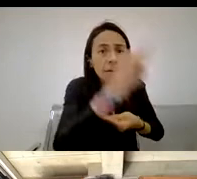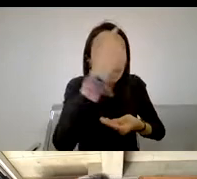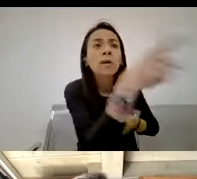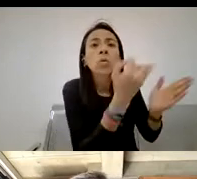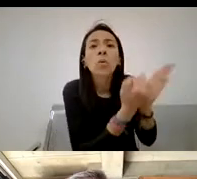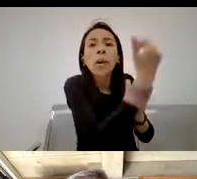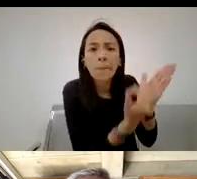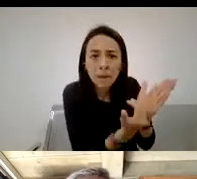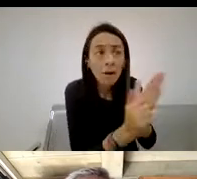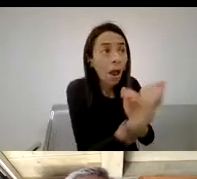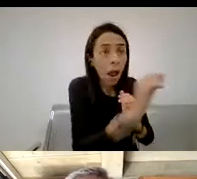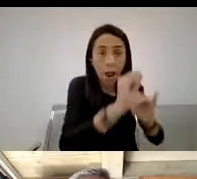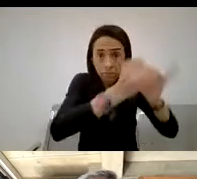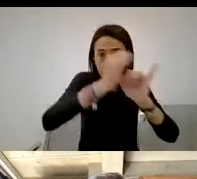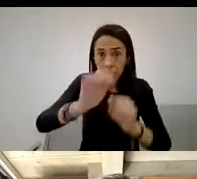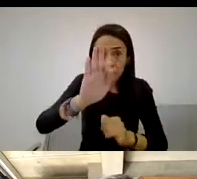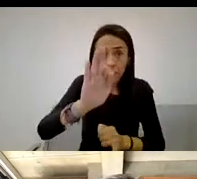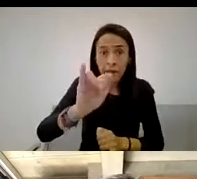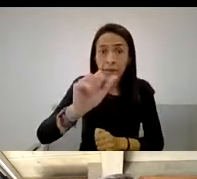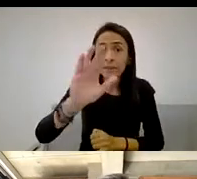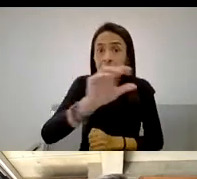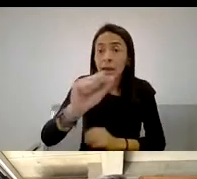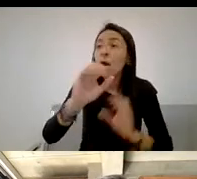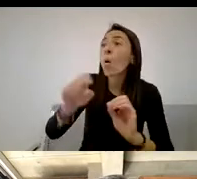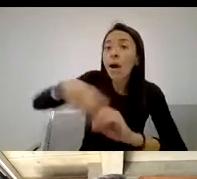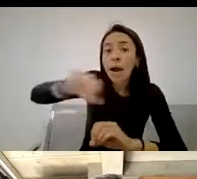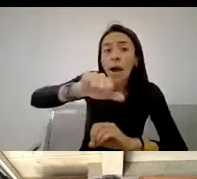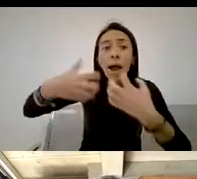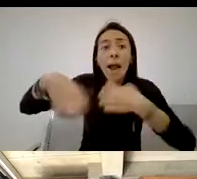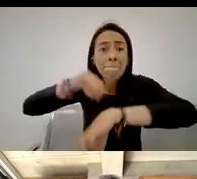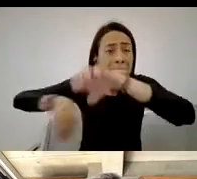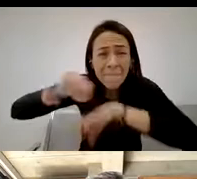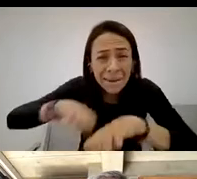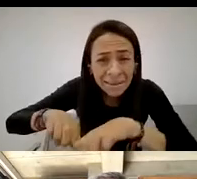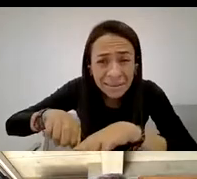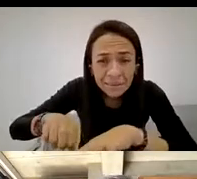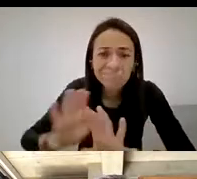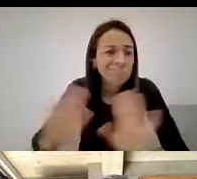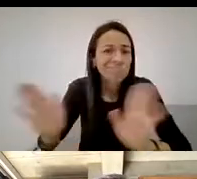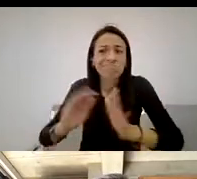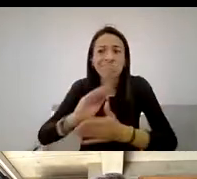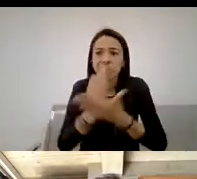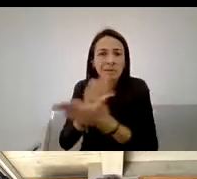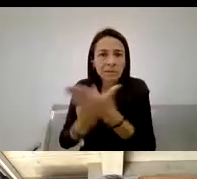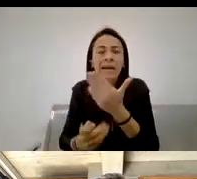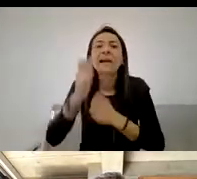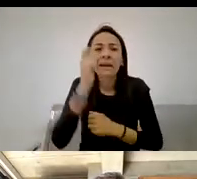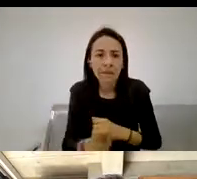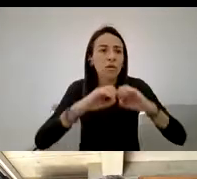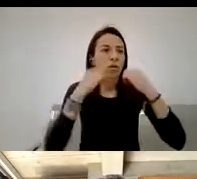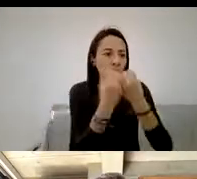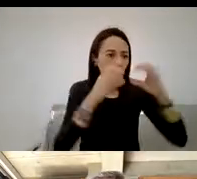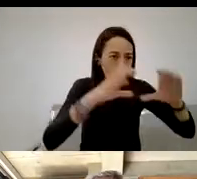físicas ni a personas morales, 26%. Es decir, hay un porcentaje, una de cada 4